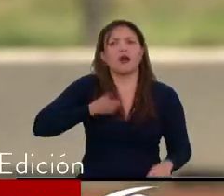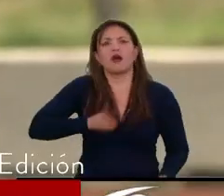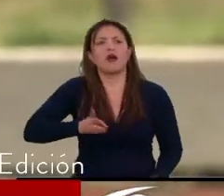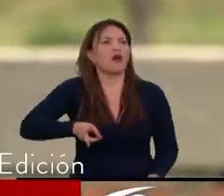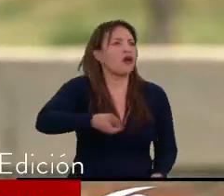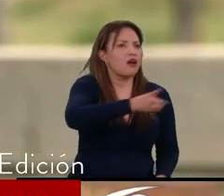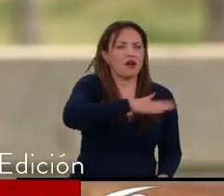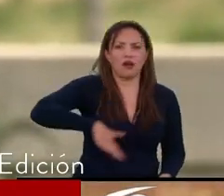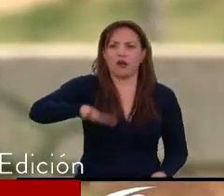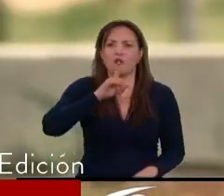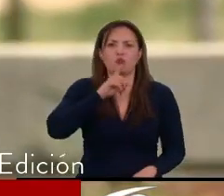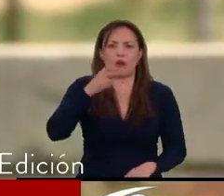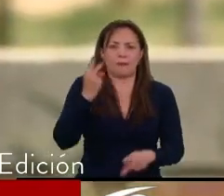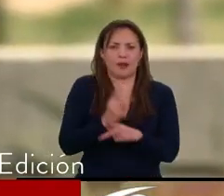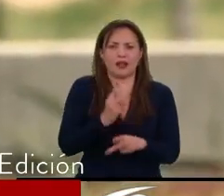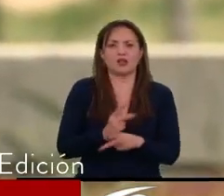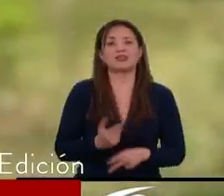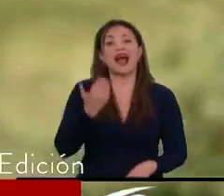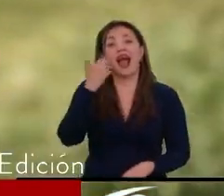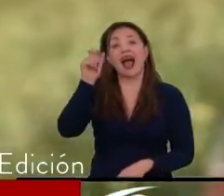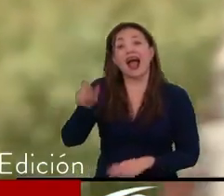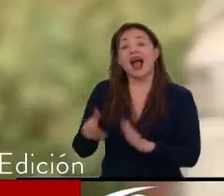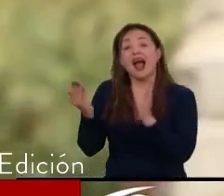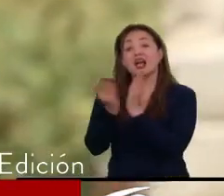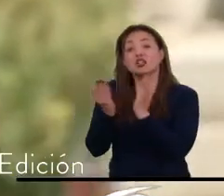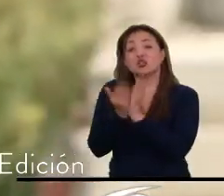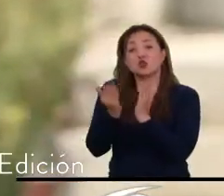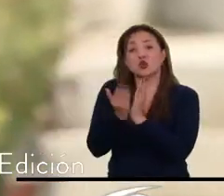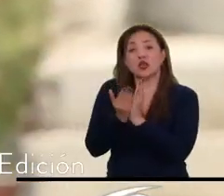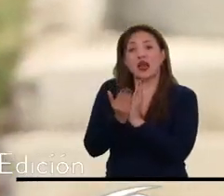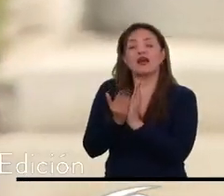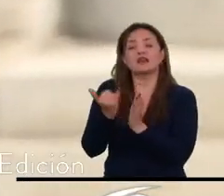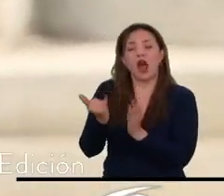por Bucaramanga. La estudiante afectada hasta ahora se recupera en una clínica de Bucaramanga.